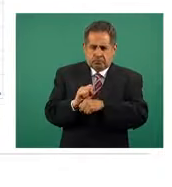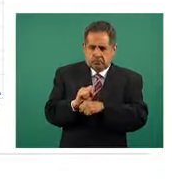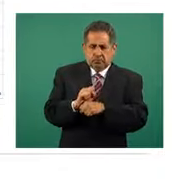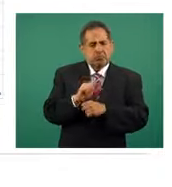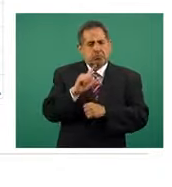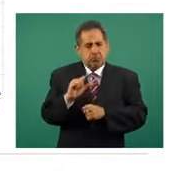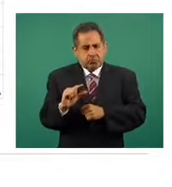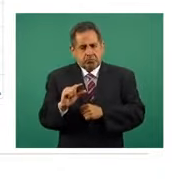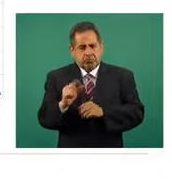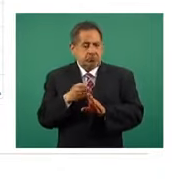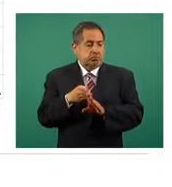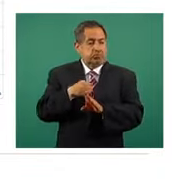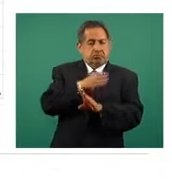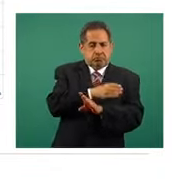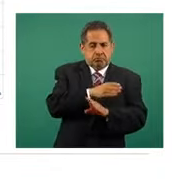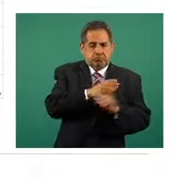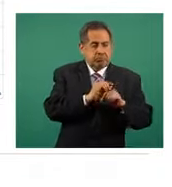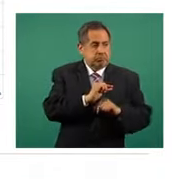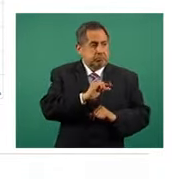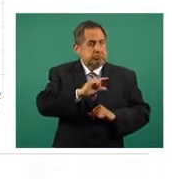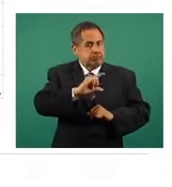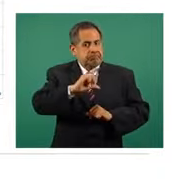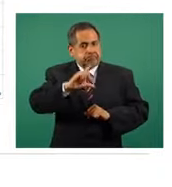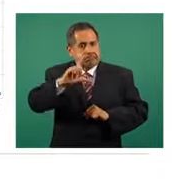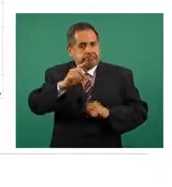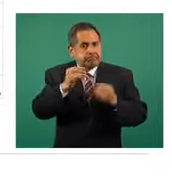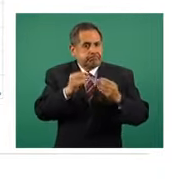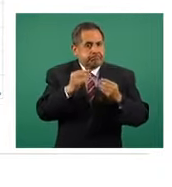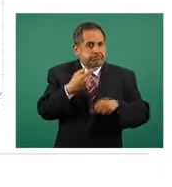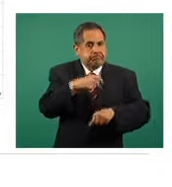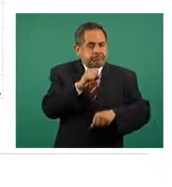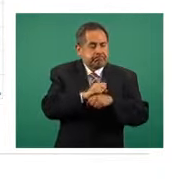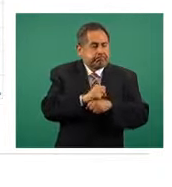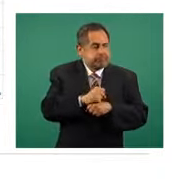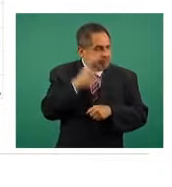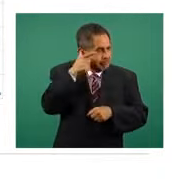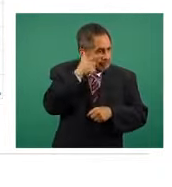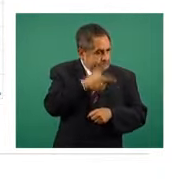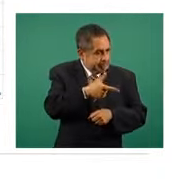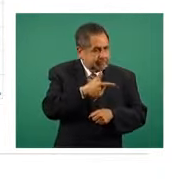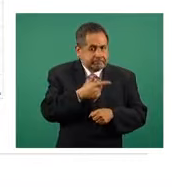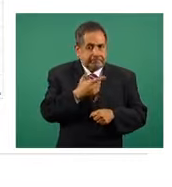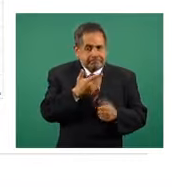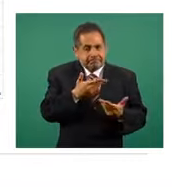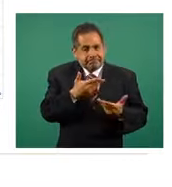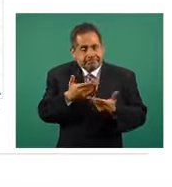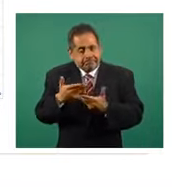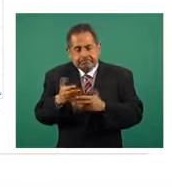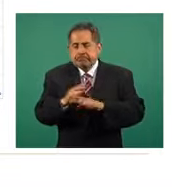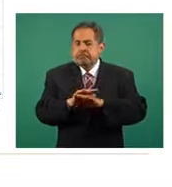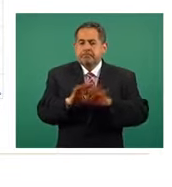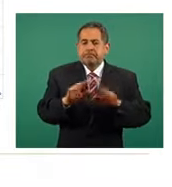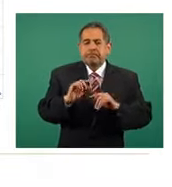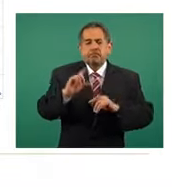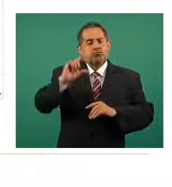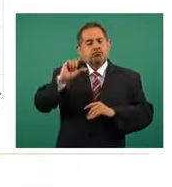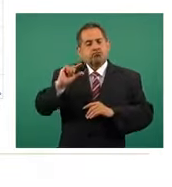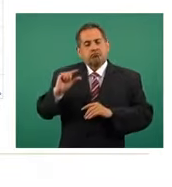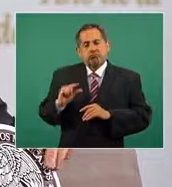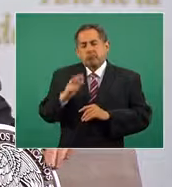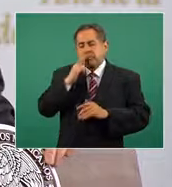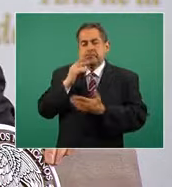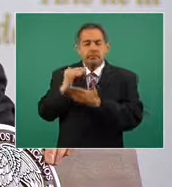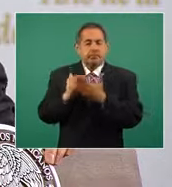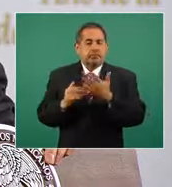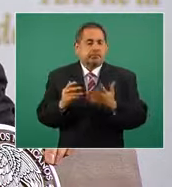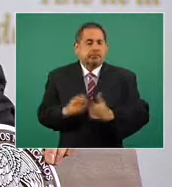tenido una tendencia de incremento de varias semanas, por lo tanto, tampoco consideramos todavía que esté en una tendencia sostenida de